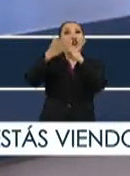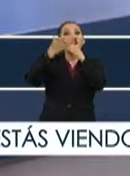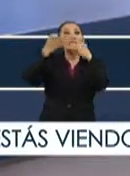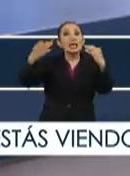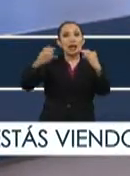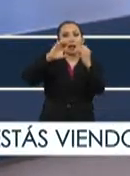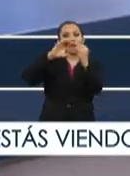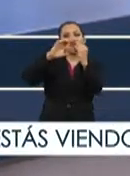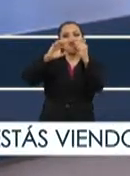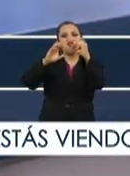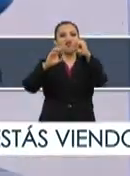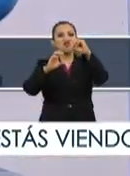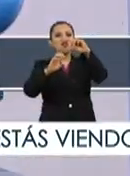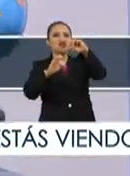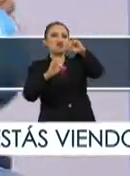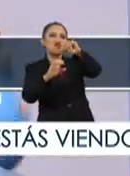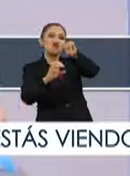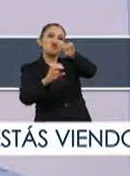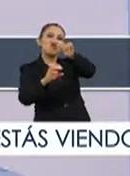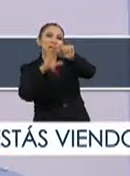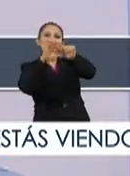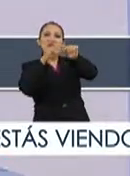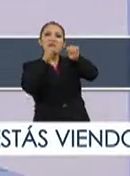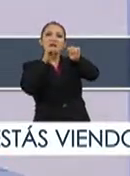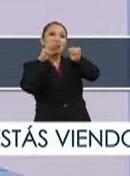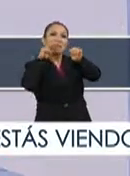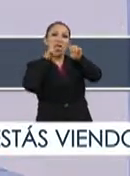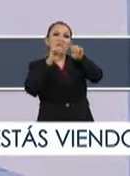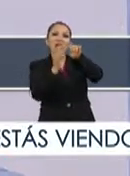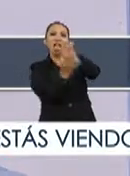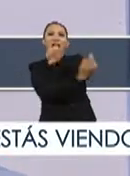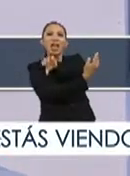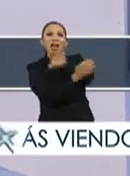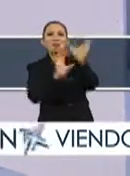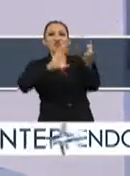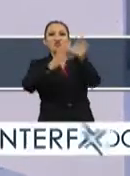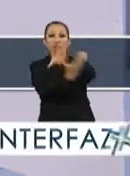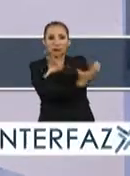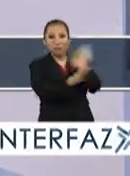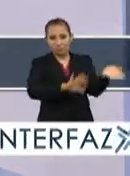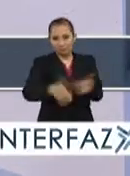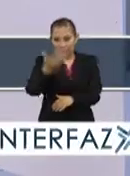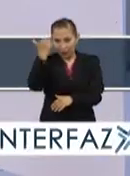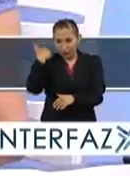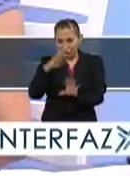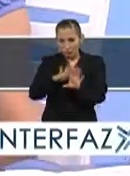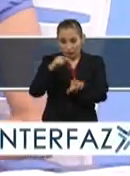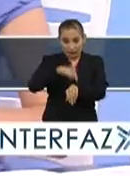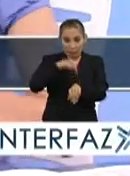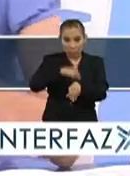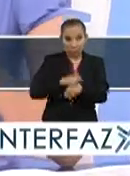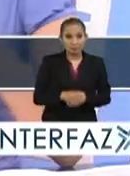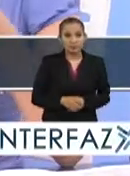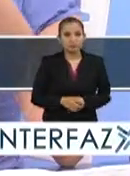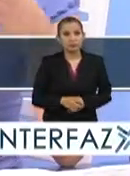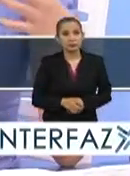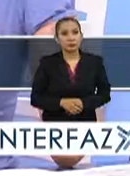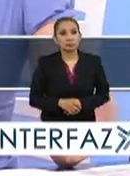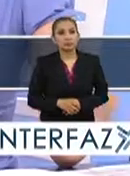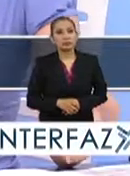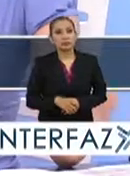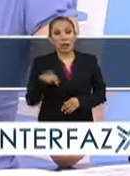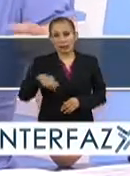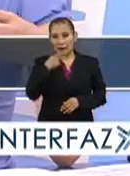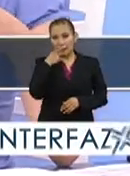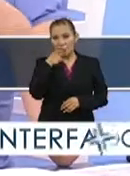está rotando, pues a veces lo vemos y a veces no. Doctor, lo vemos. yo quisiera preguntarle muy brevemente antes de que se nos acabe el tiempo, pues